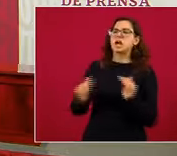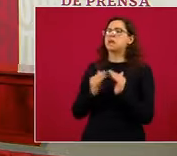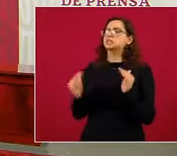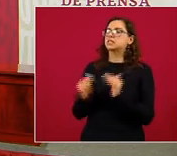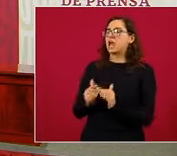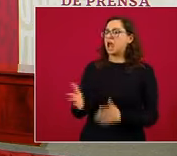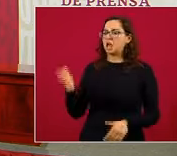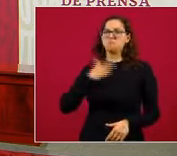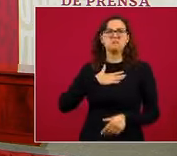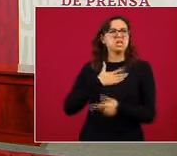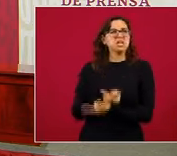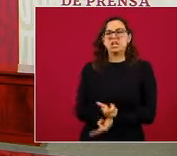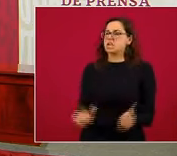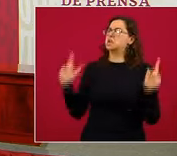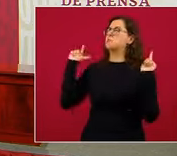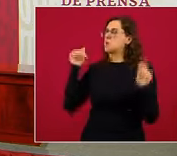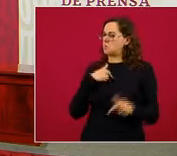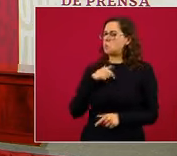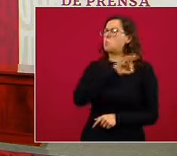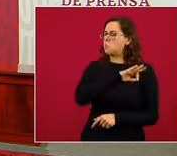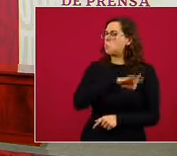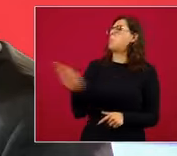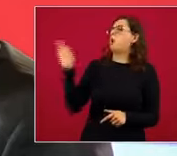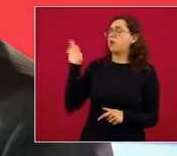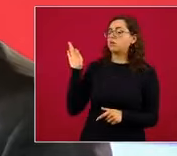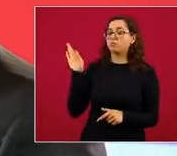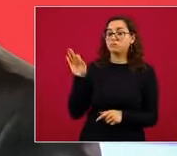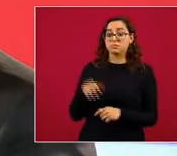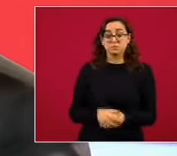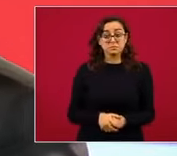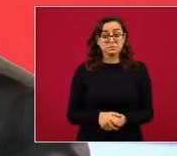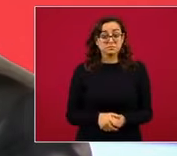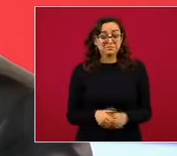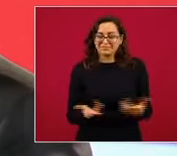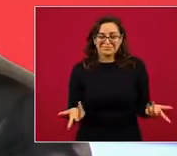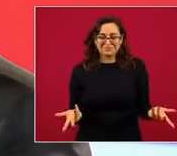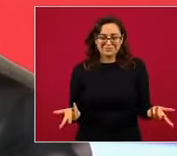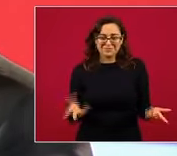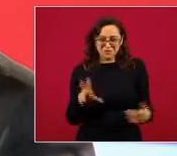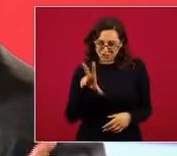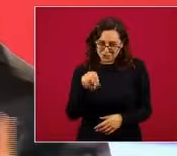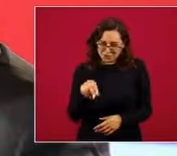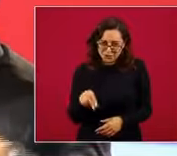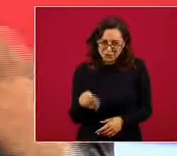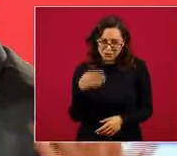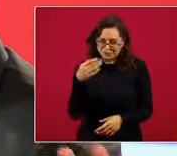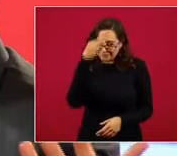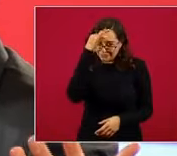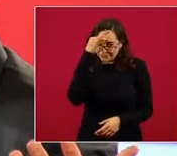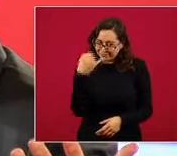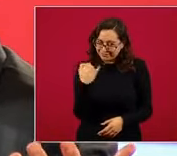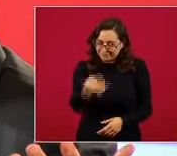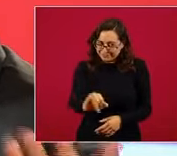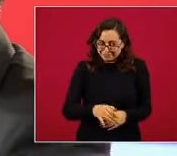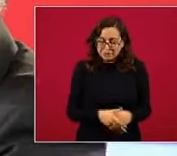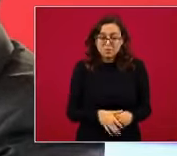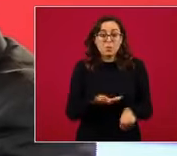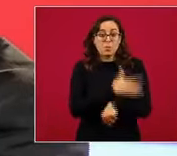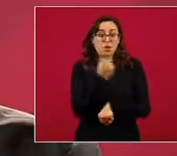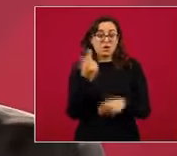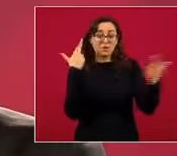yo puedo hacer lo que quiera. Esto es desde todo punto de vista absurdo, porque el ruido se propaga. Y